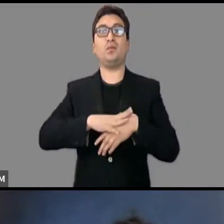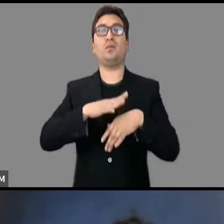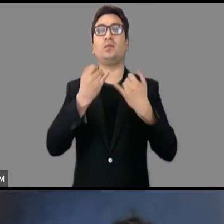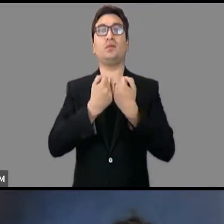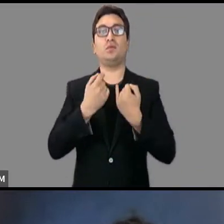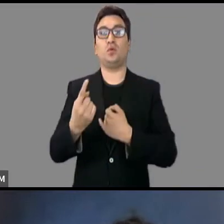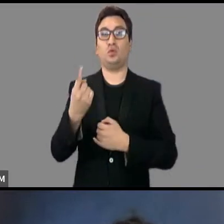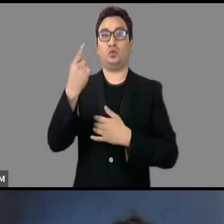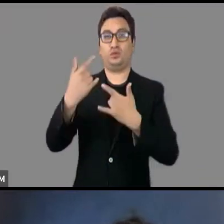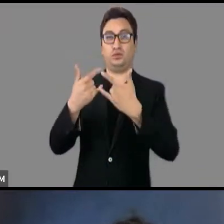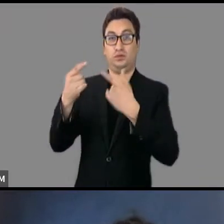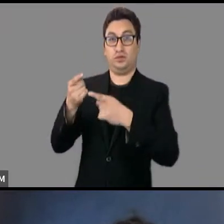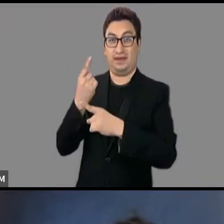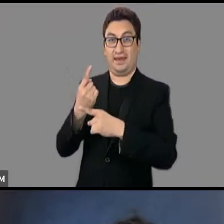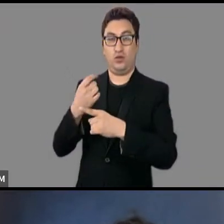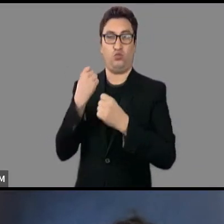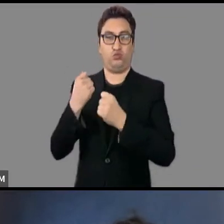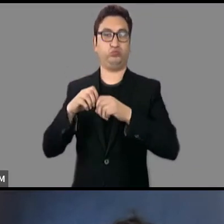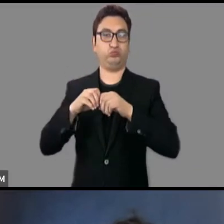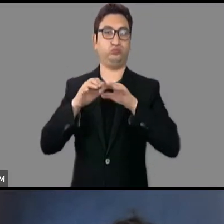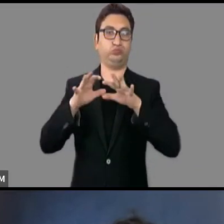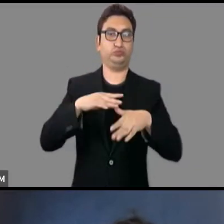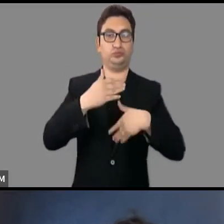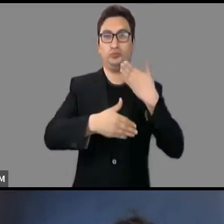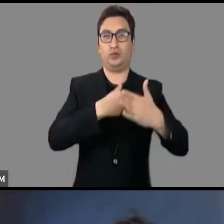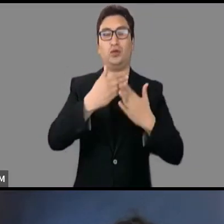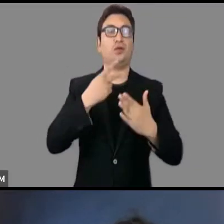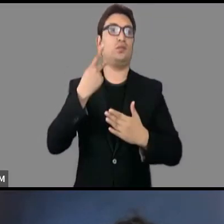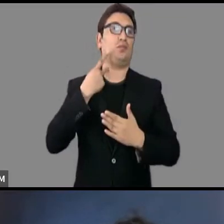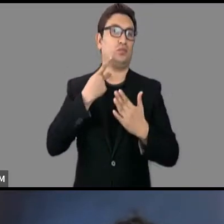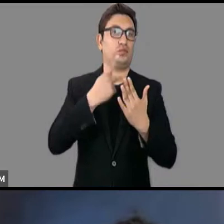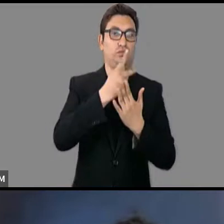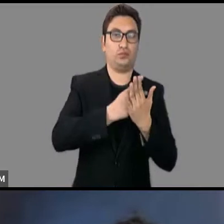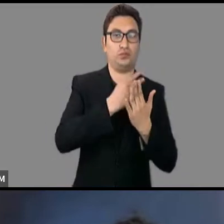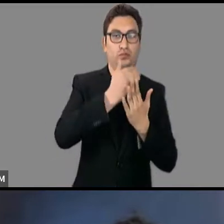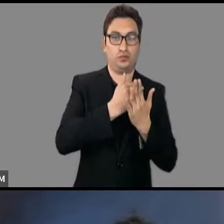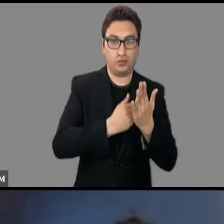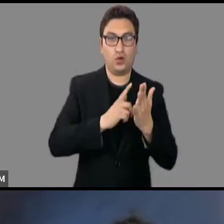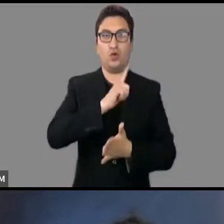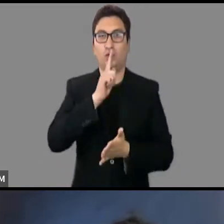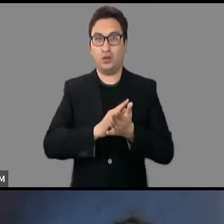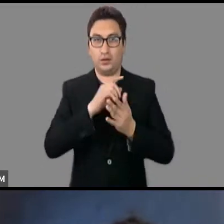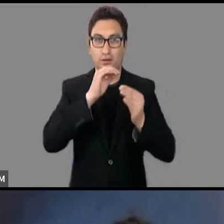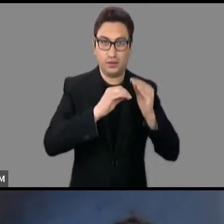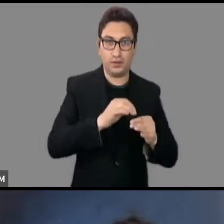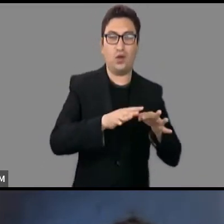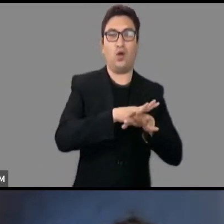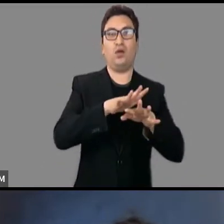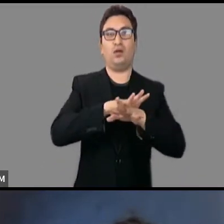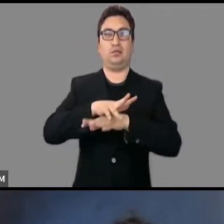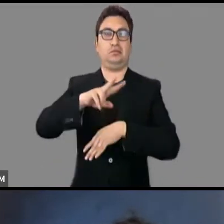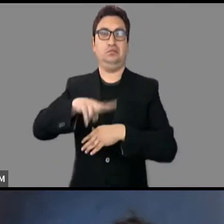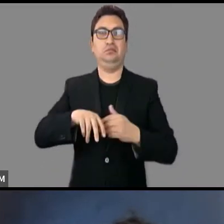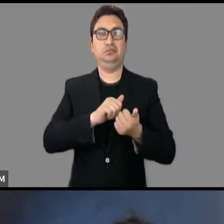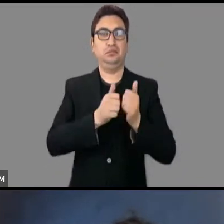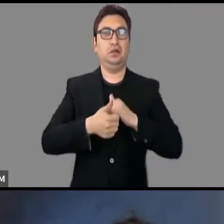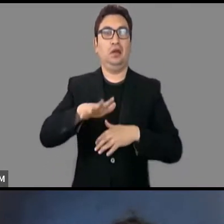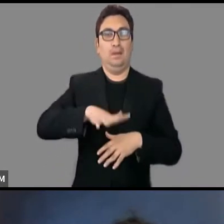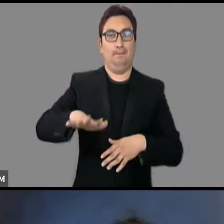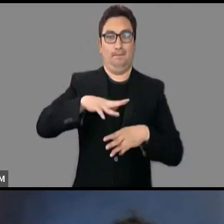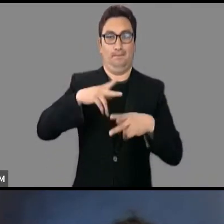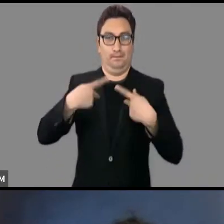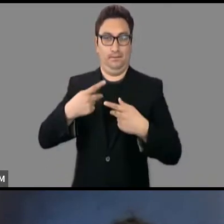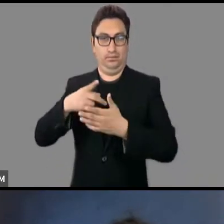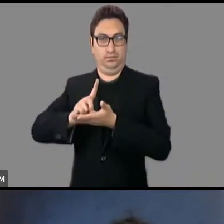a impactar en legislación, en políticas públicas, en transformación de la realidad. Y entonces el que las personas con discapacidad puedan tener